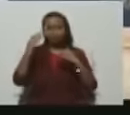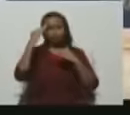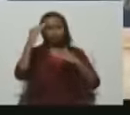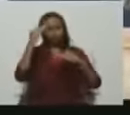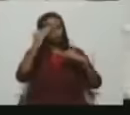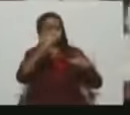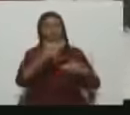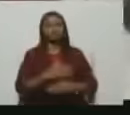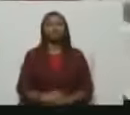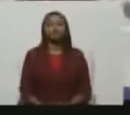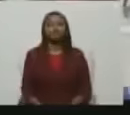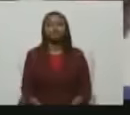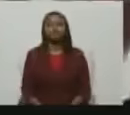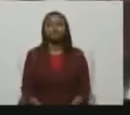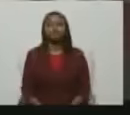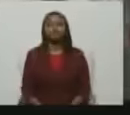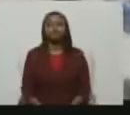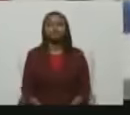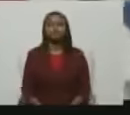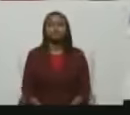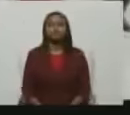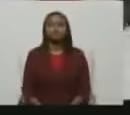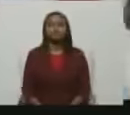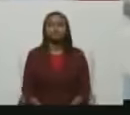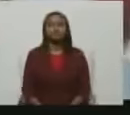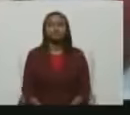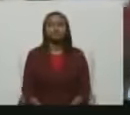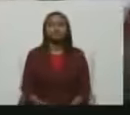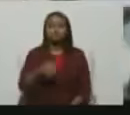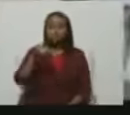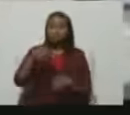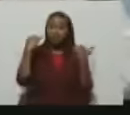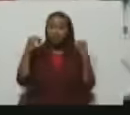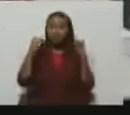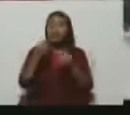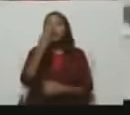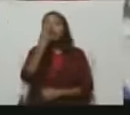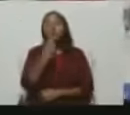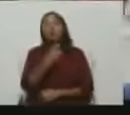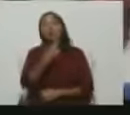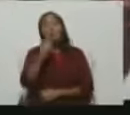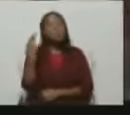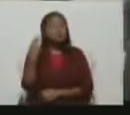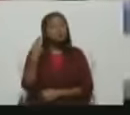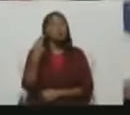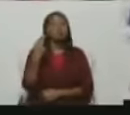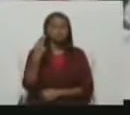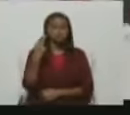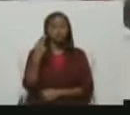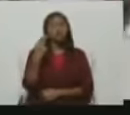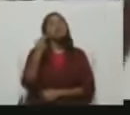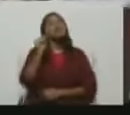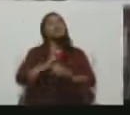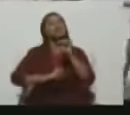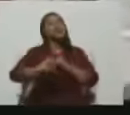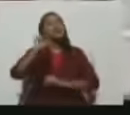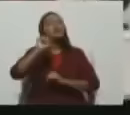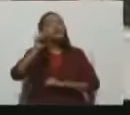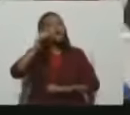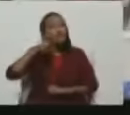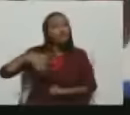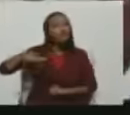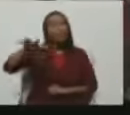señores, en esta fiesta y compromiso electoral, la Defensoría del Pueblo dispondrá de todo su talento